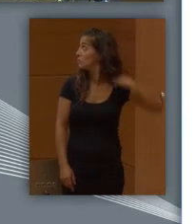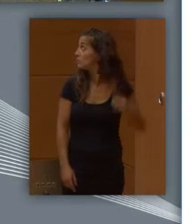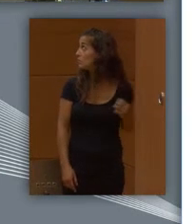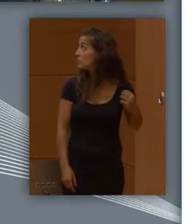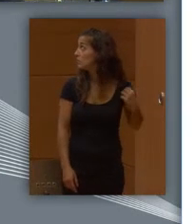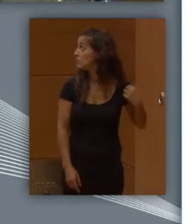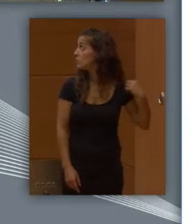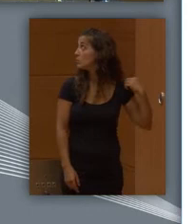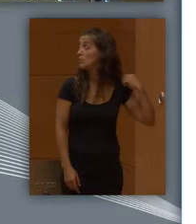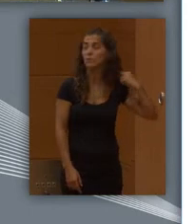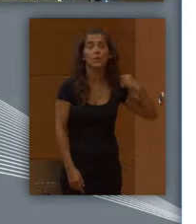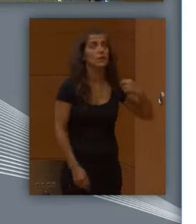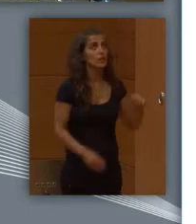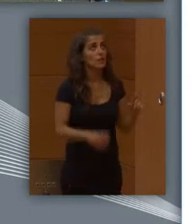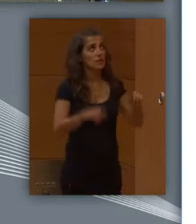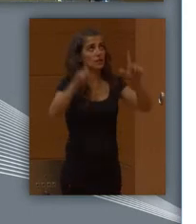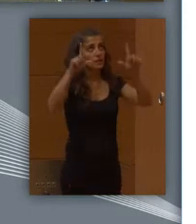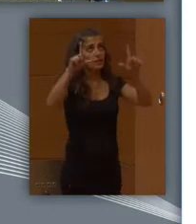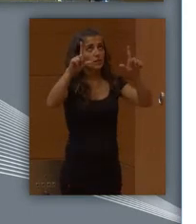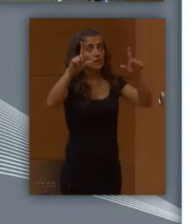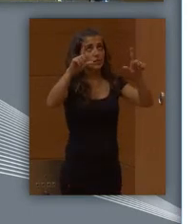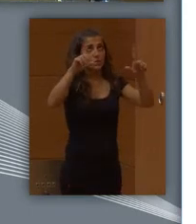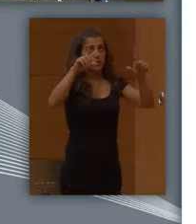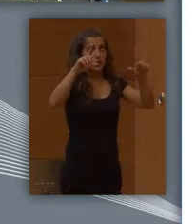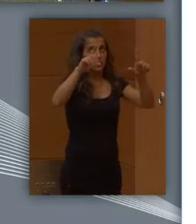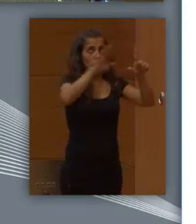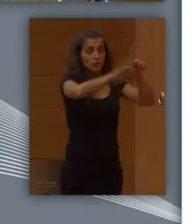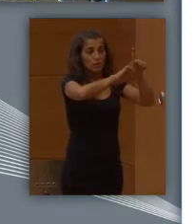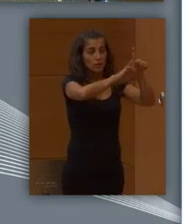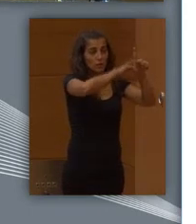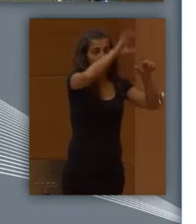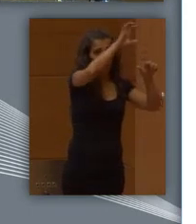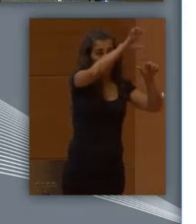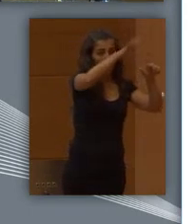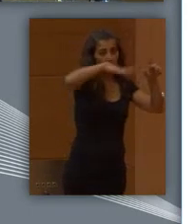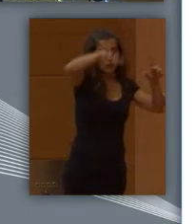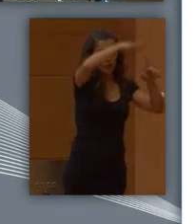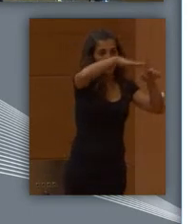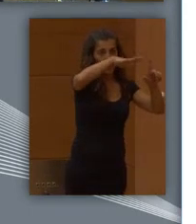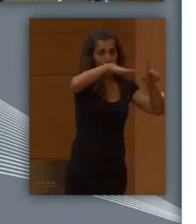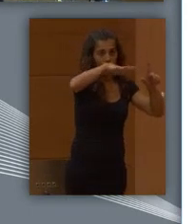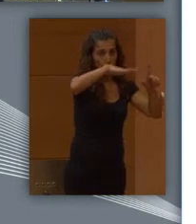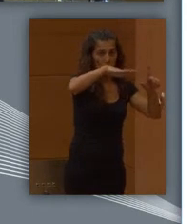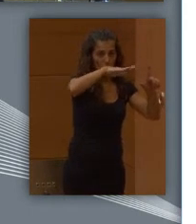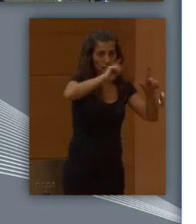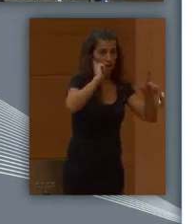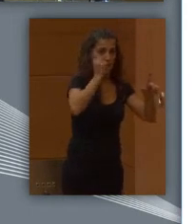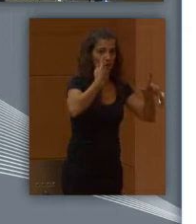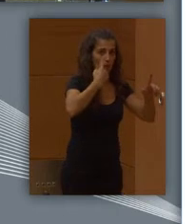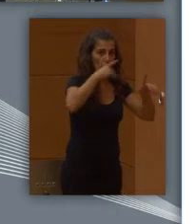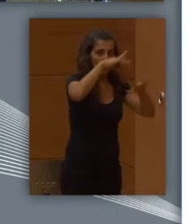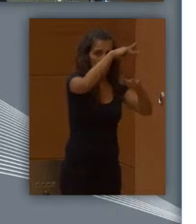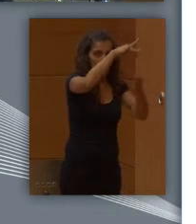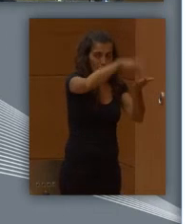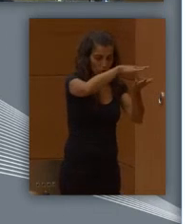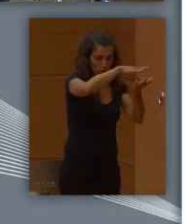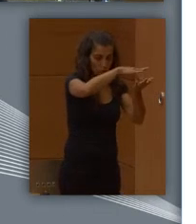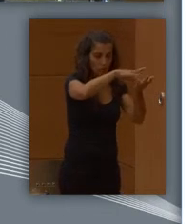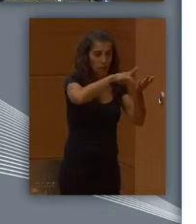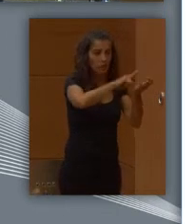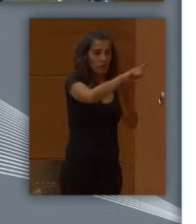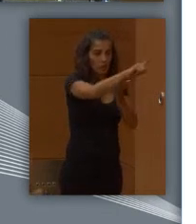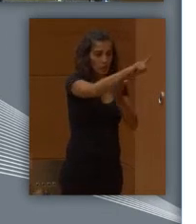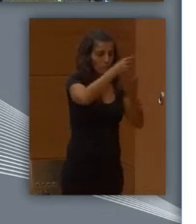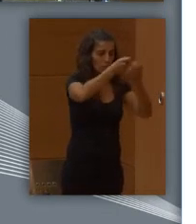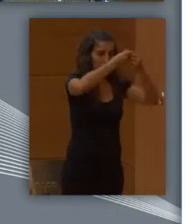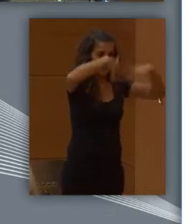La parte superior izquierda, la geolocalización también, en el mapa esquemático